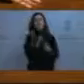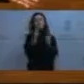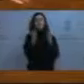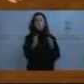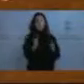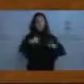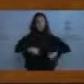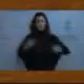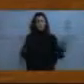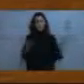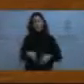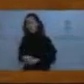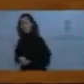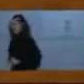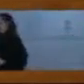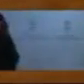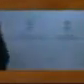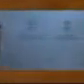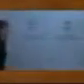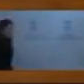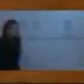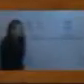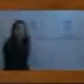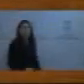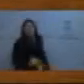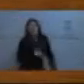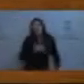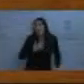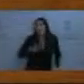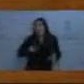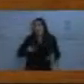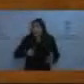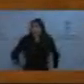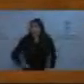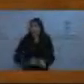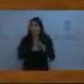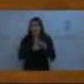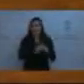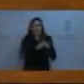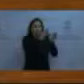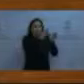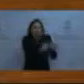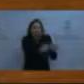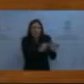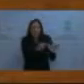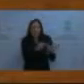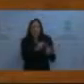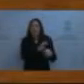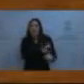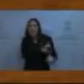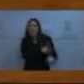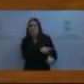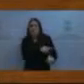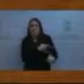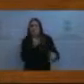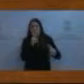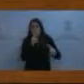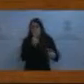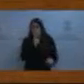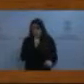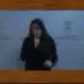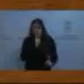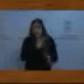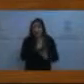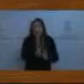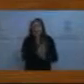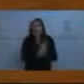no lo tenemos? Igual tiene que ver con su concepción del deporte. Y mire, tenemos... Todos estos datos nos llevan a un tema. Es